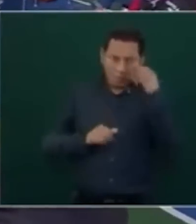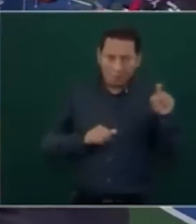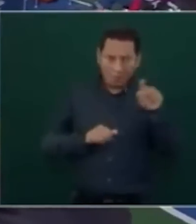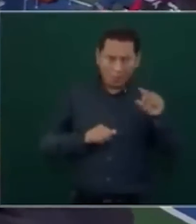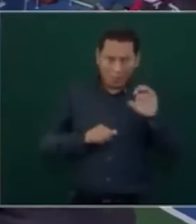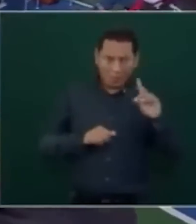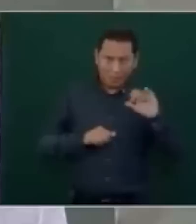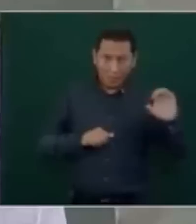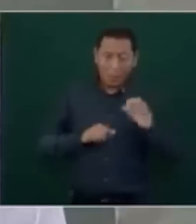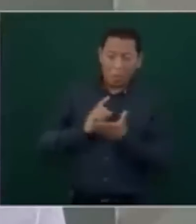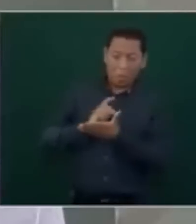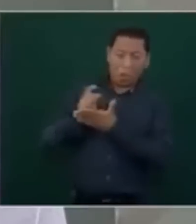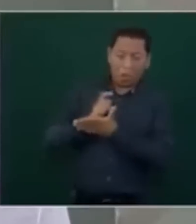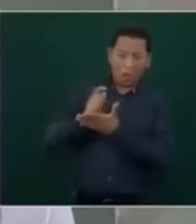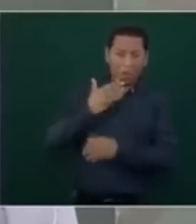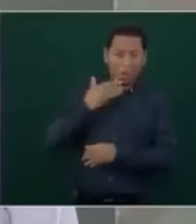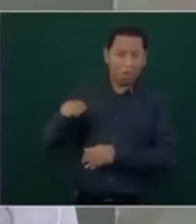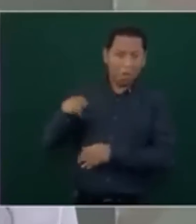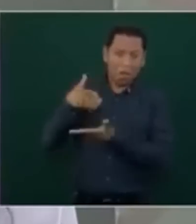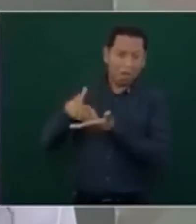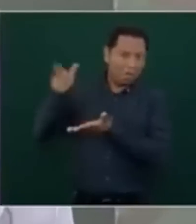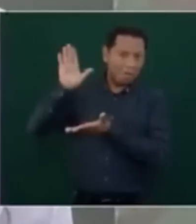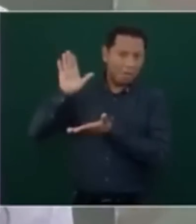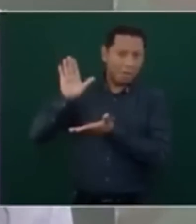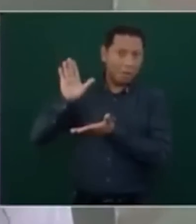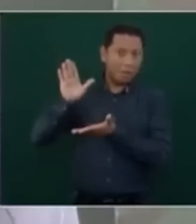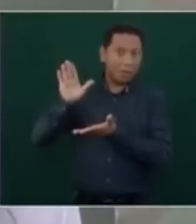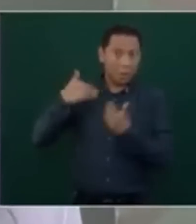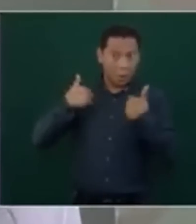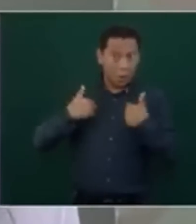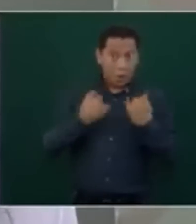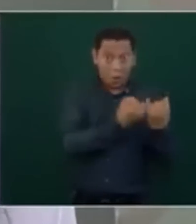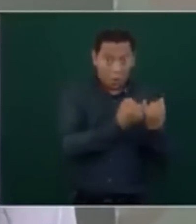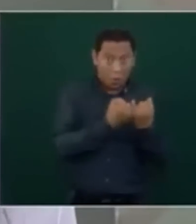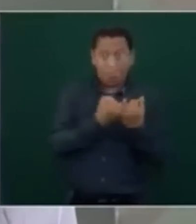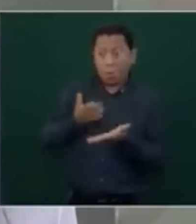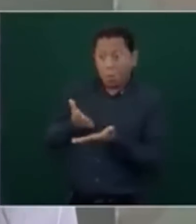pagándoles muy bien por su retiro, pues imagínense,